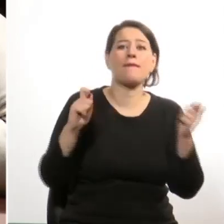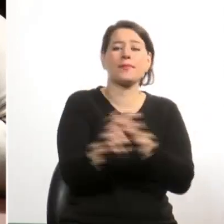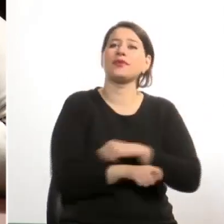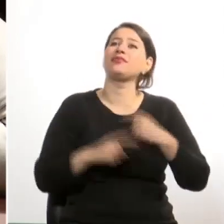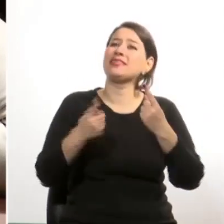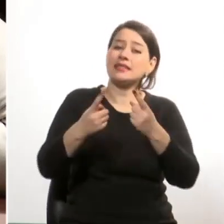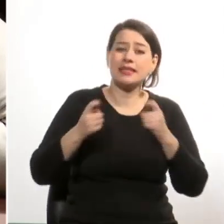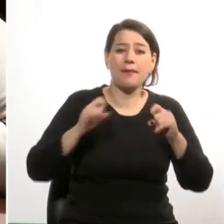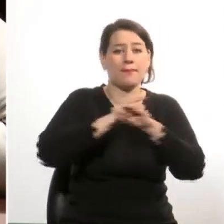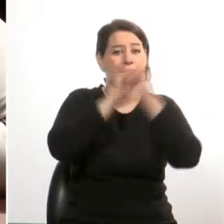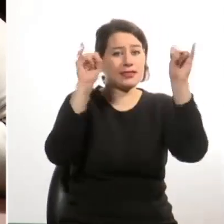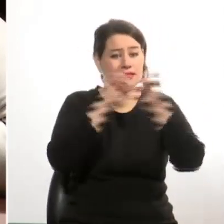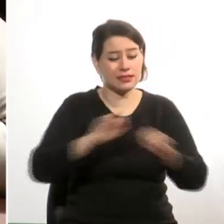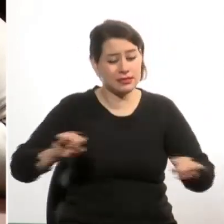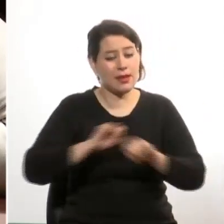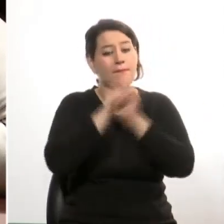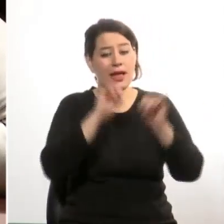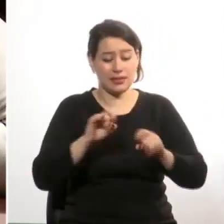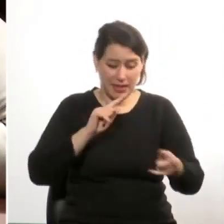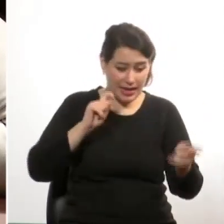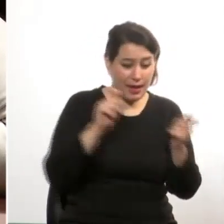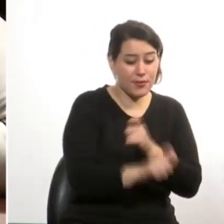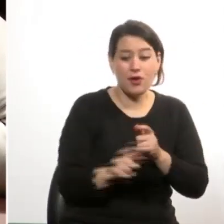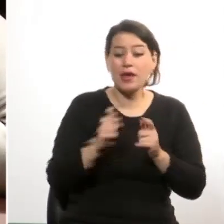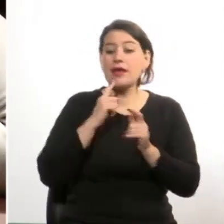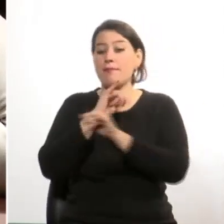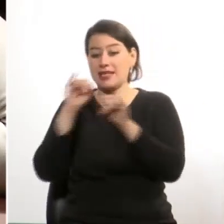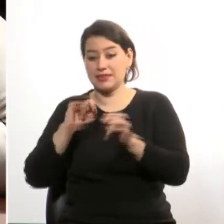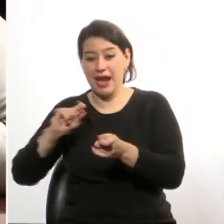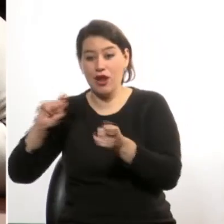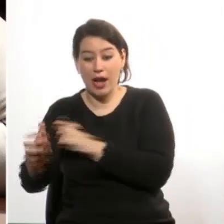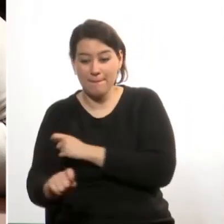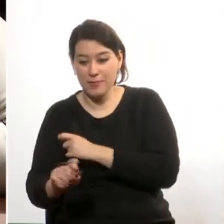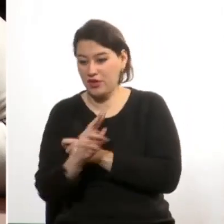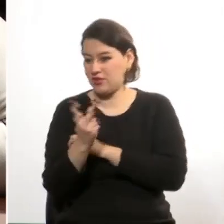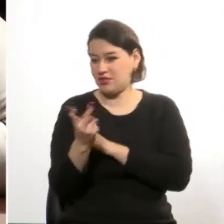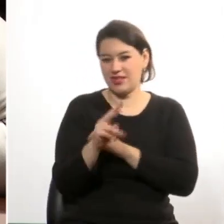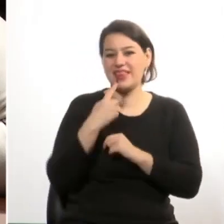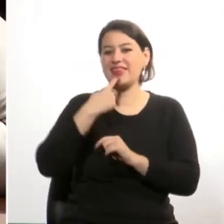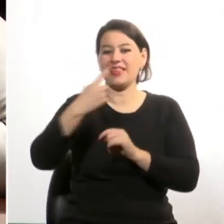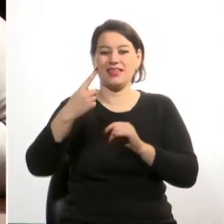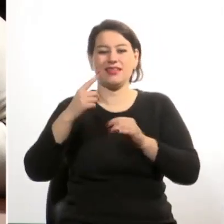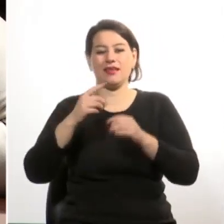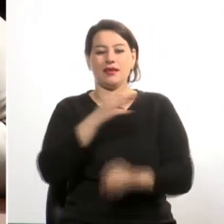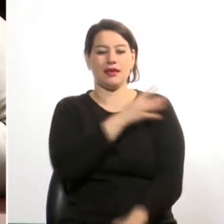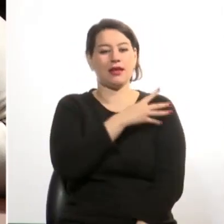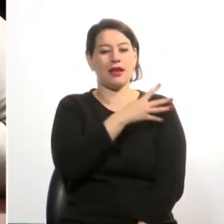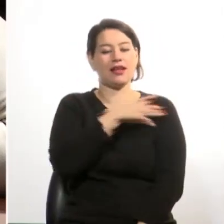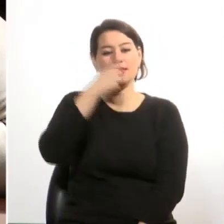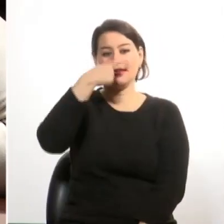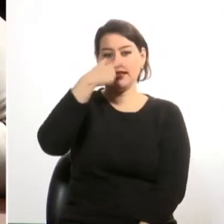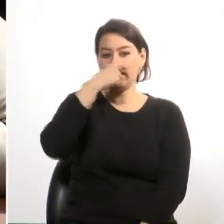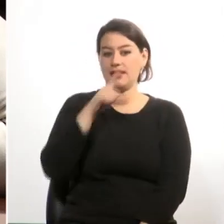de paz. Paz para los cambios y cambios para la paz, expresaba entonces el entrañable general Liber